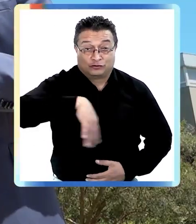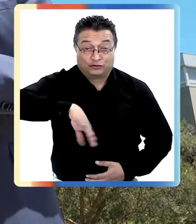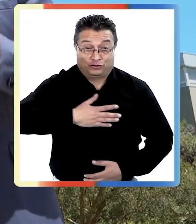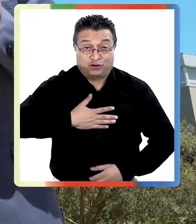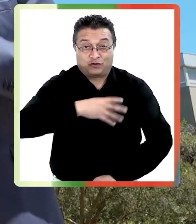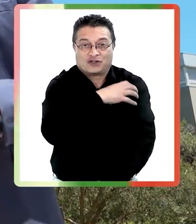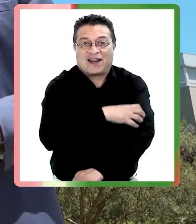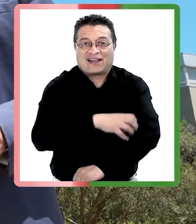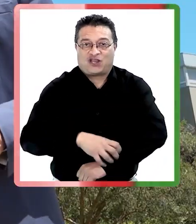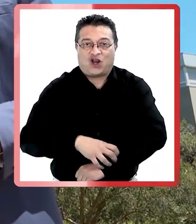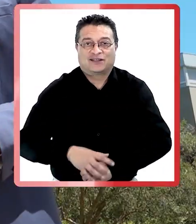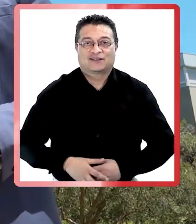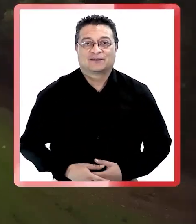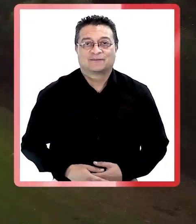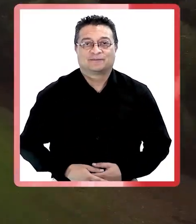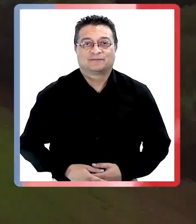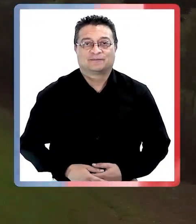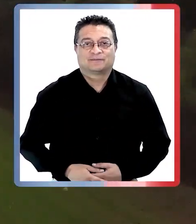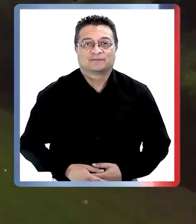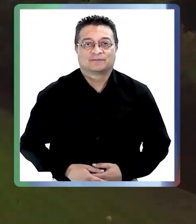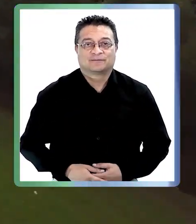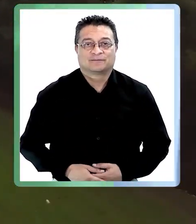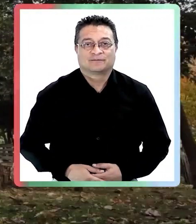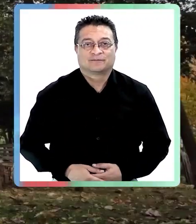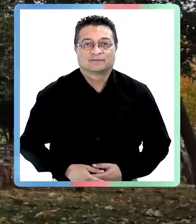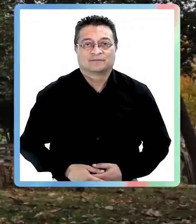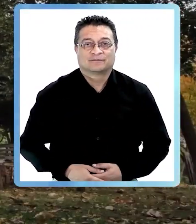Somos las regiones.